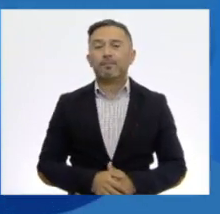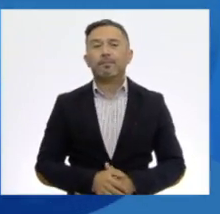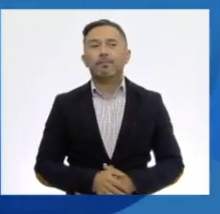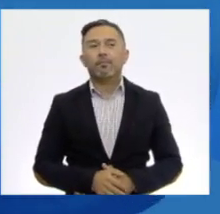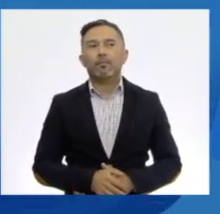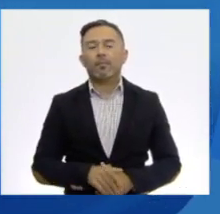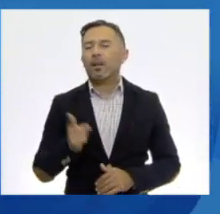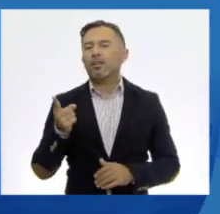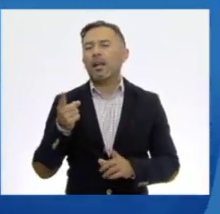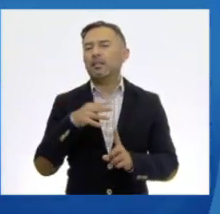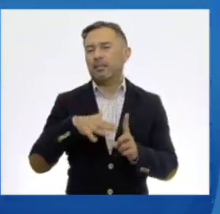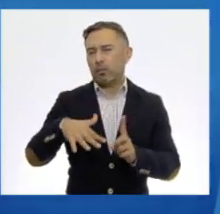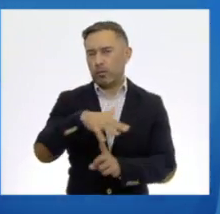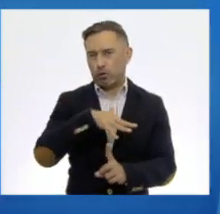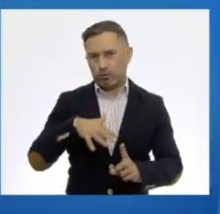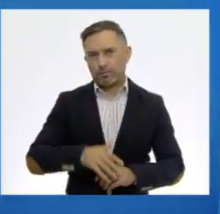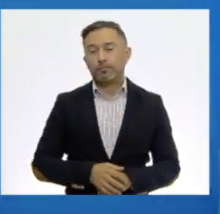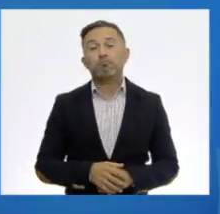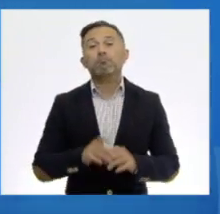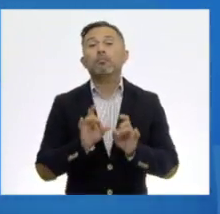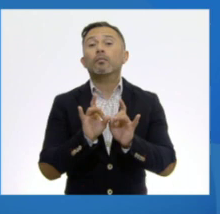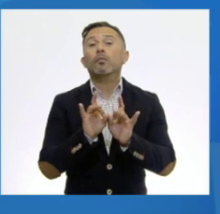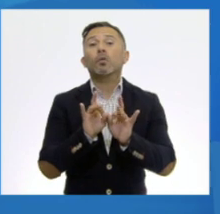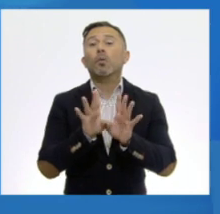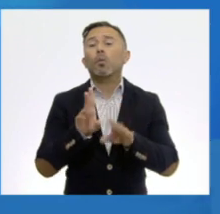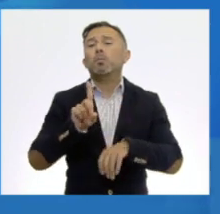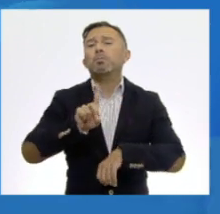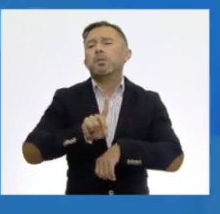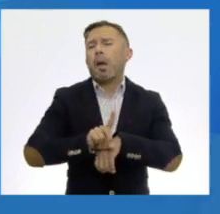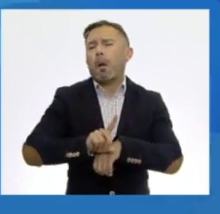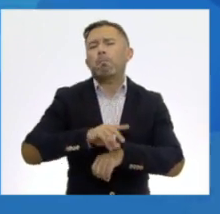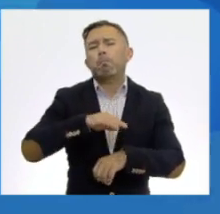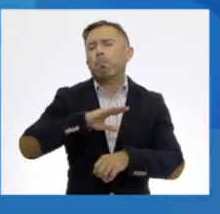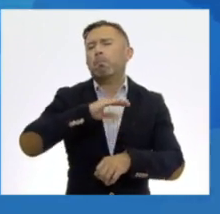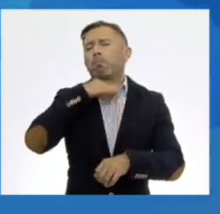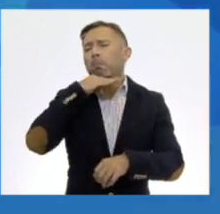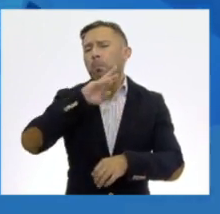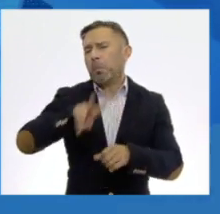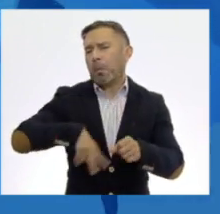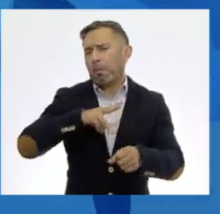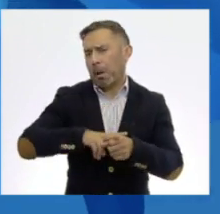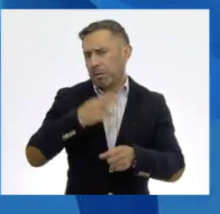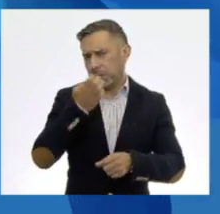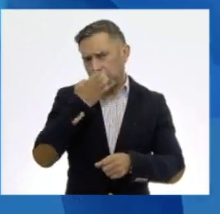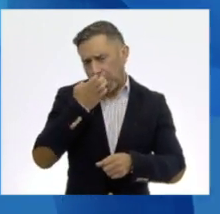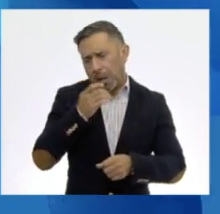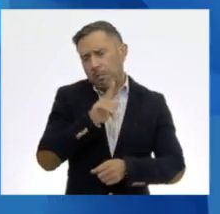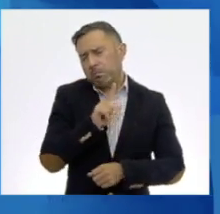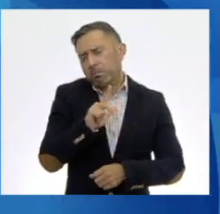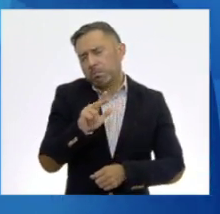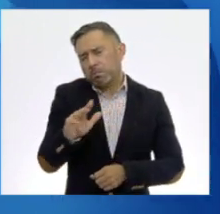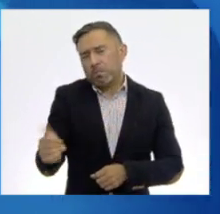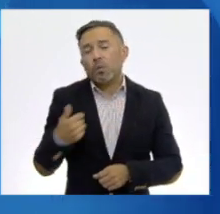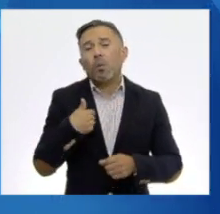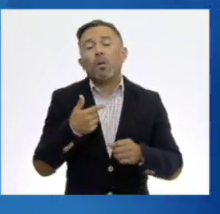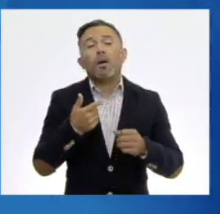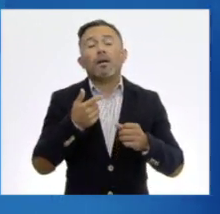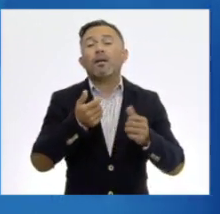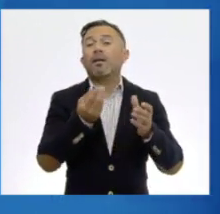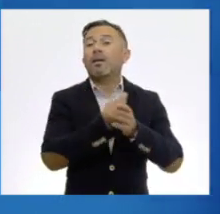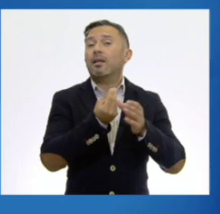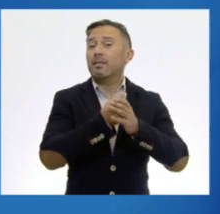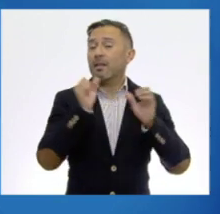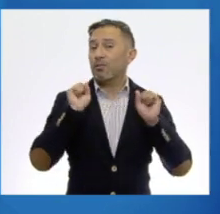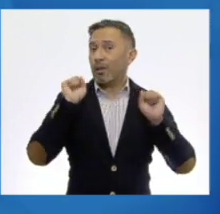Estás en un día como cualquier otro en la escuela. Todo el grupo regresa muy animado de la clase de educación física